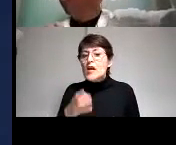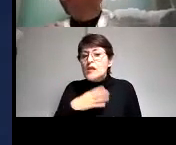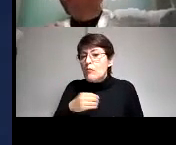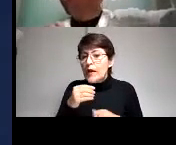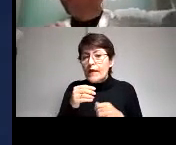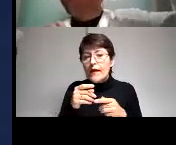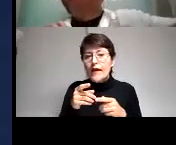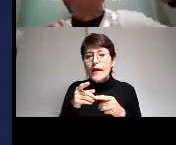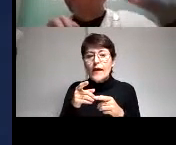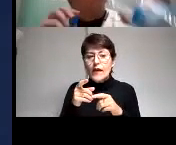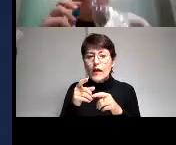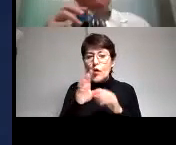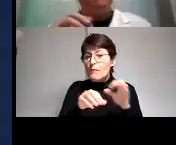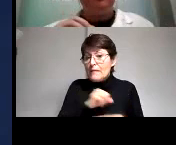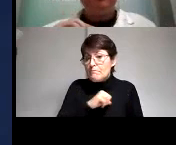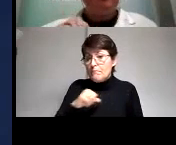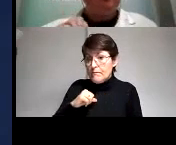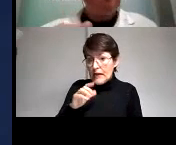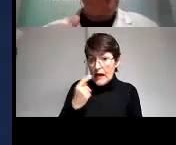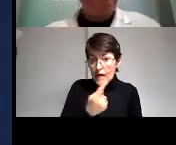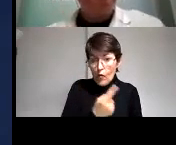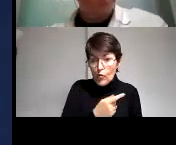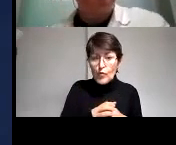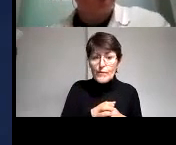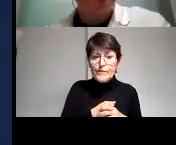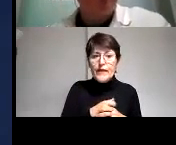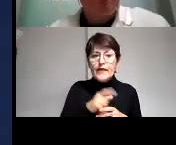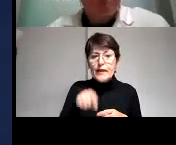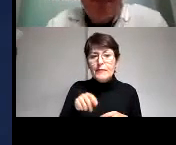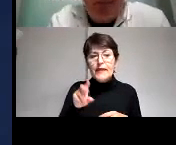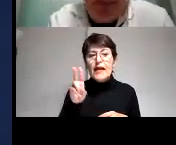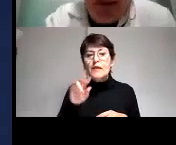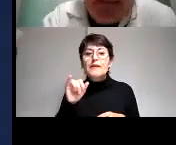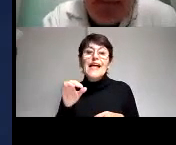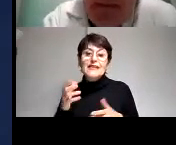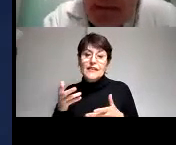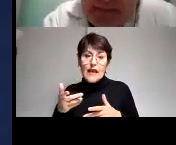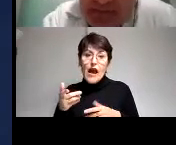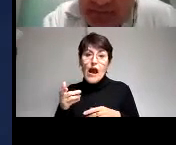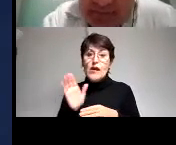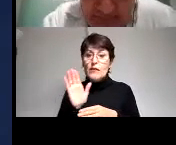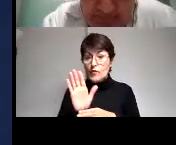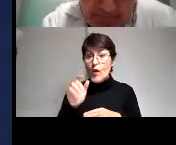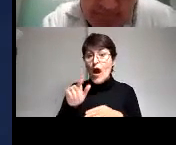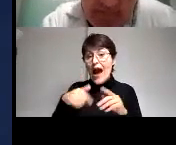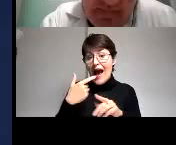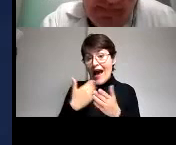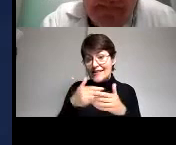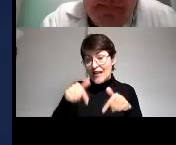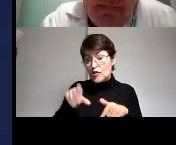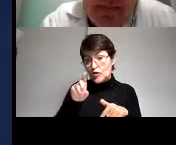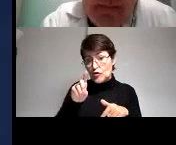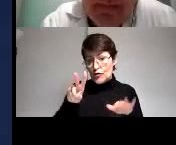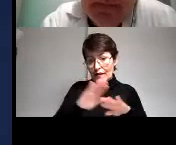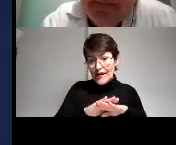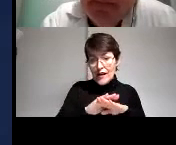individual, además el Vitactiv lo tenemos en promo hasta las 12 de la noche y el Super Omega lo tenemos